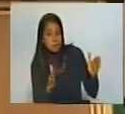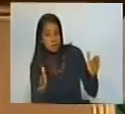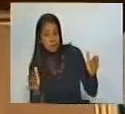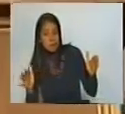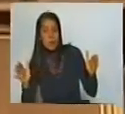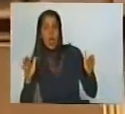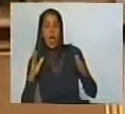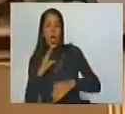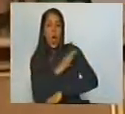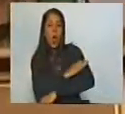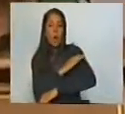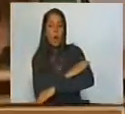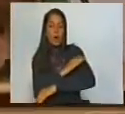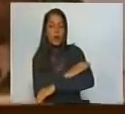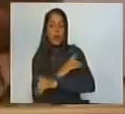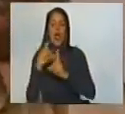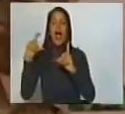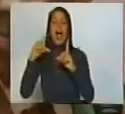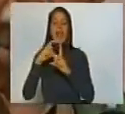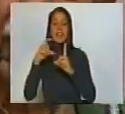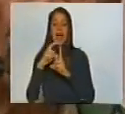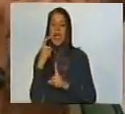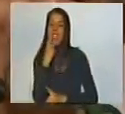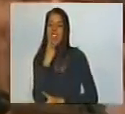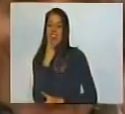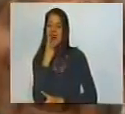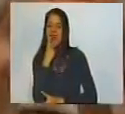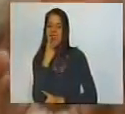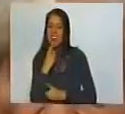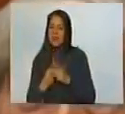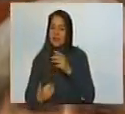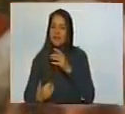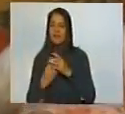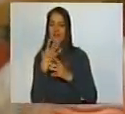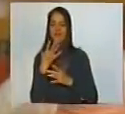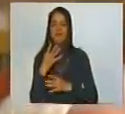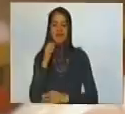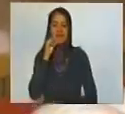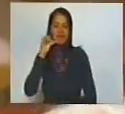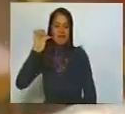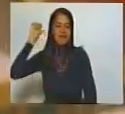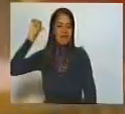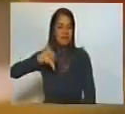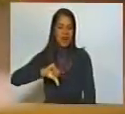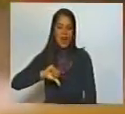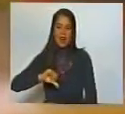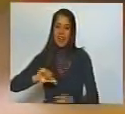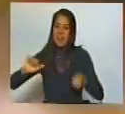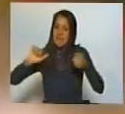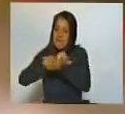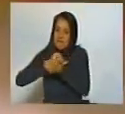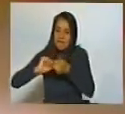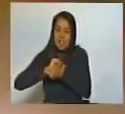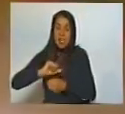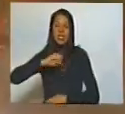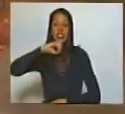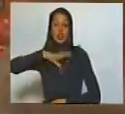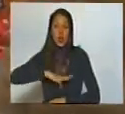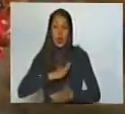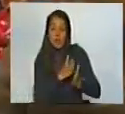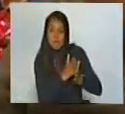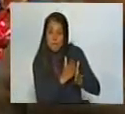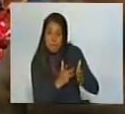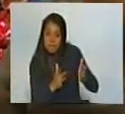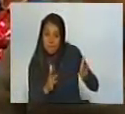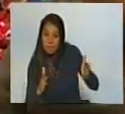puntofijismo del año 58 es una manera como la historia ha borrado la historia de esos meses, que